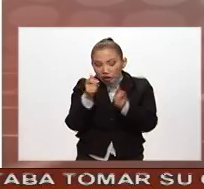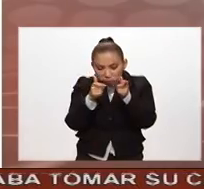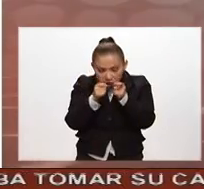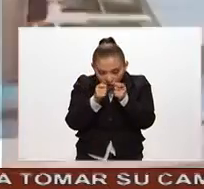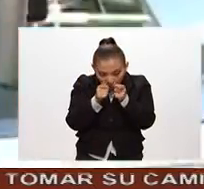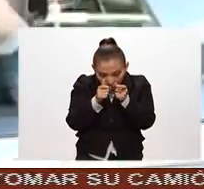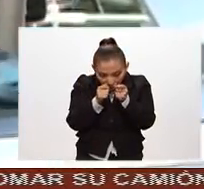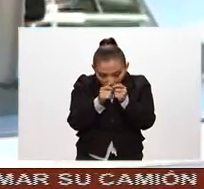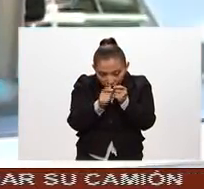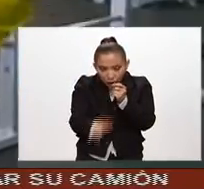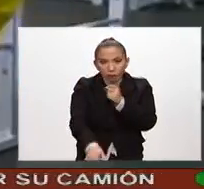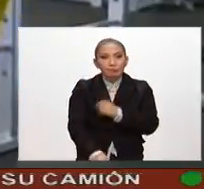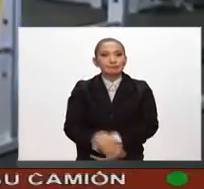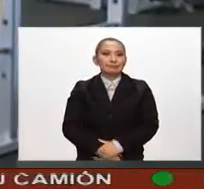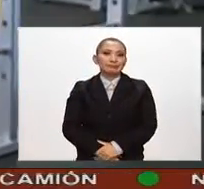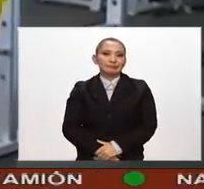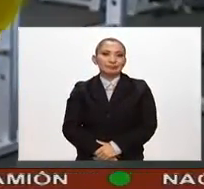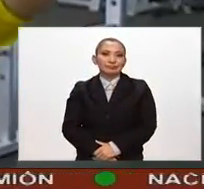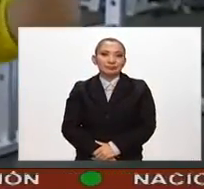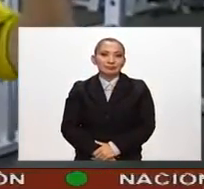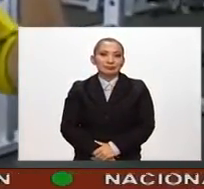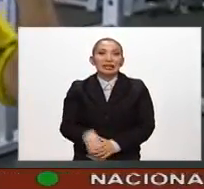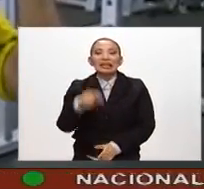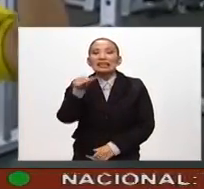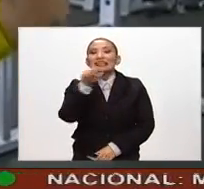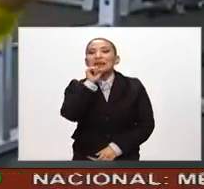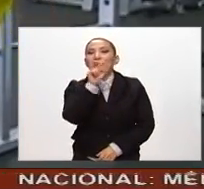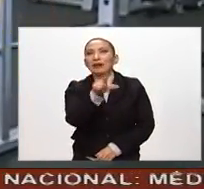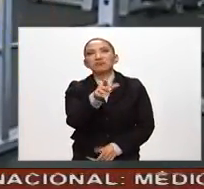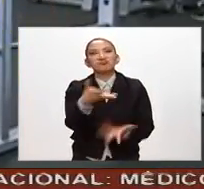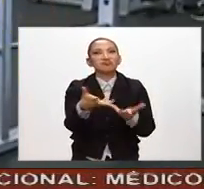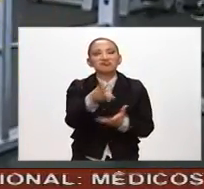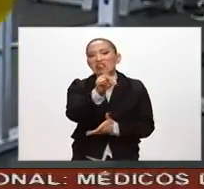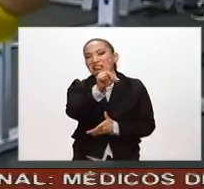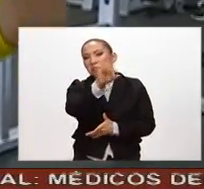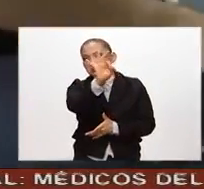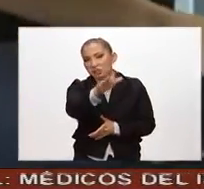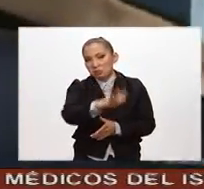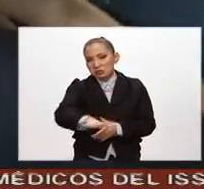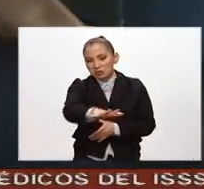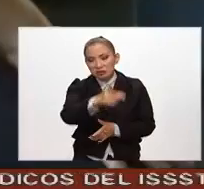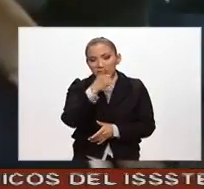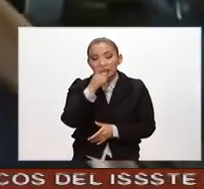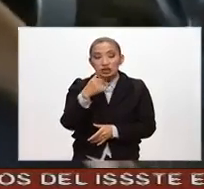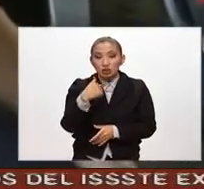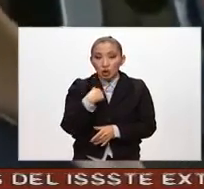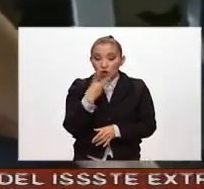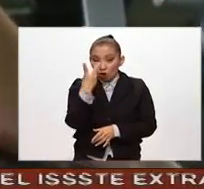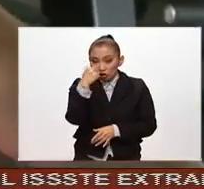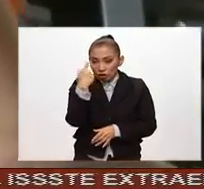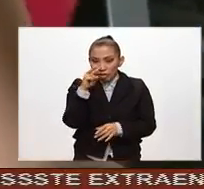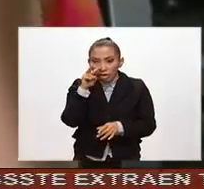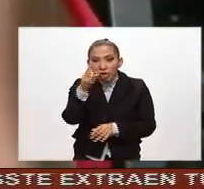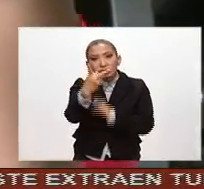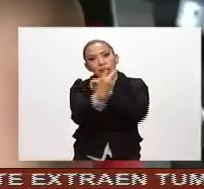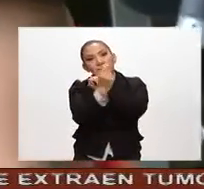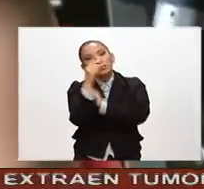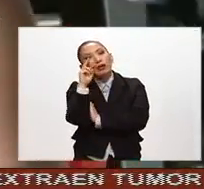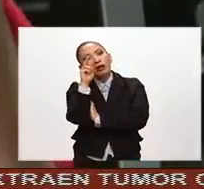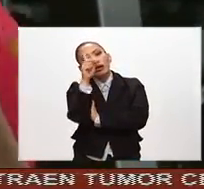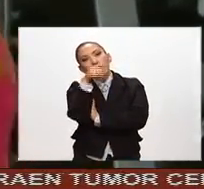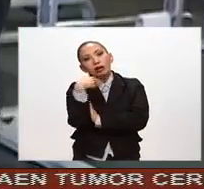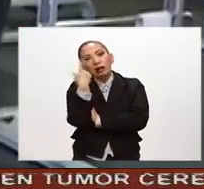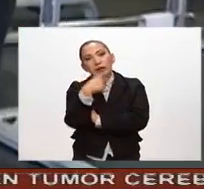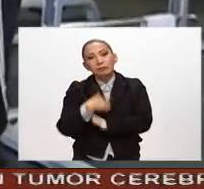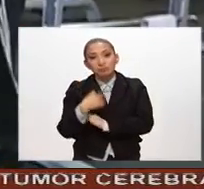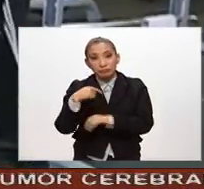día frente a un gadget. Más cerca de un 30% que nos dice paso más de 2 horas viendo la televisión. Entonces